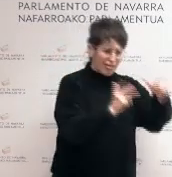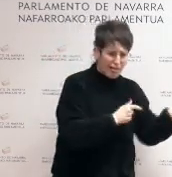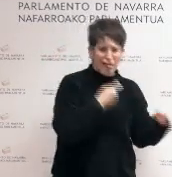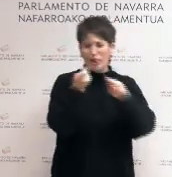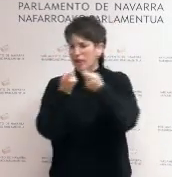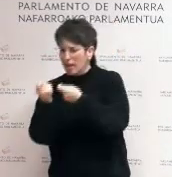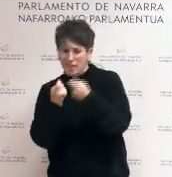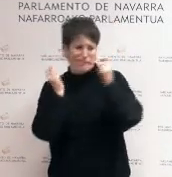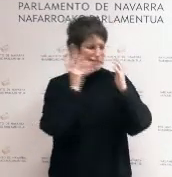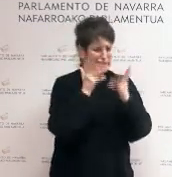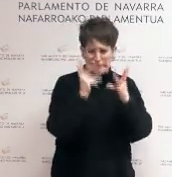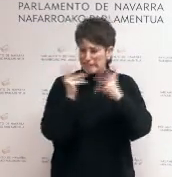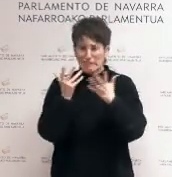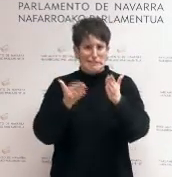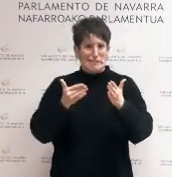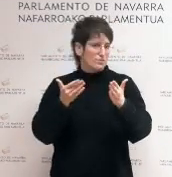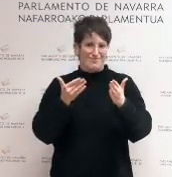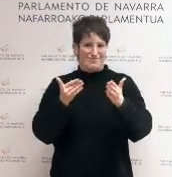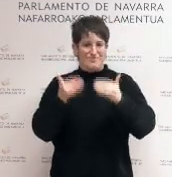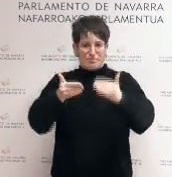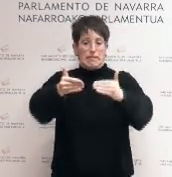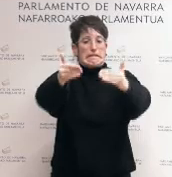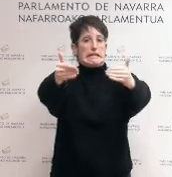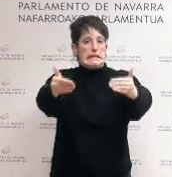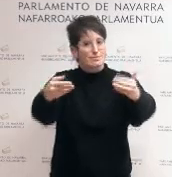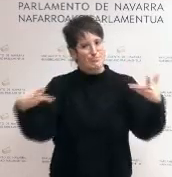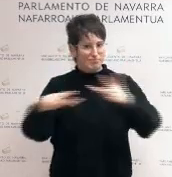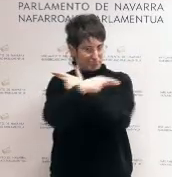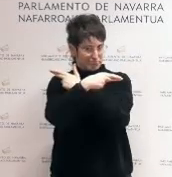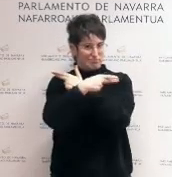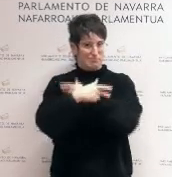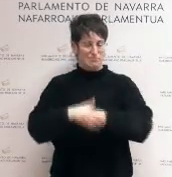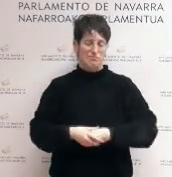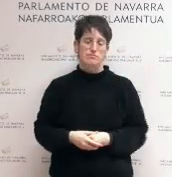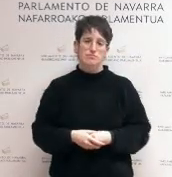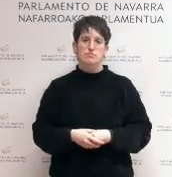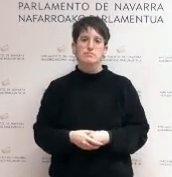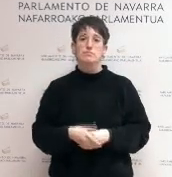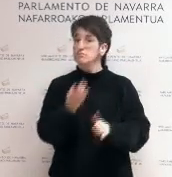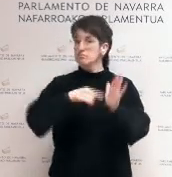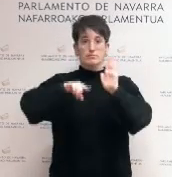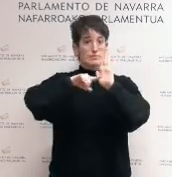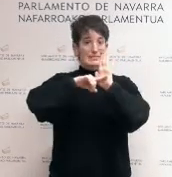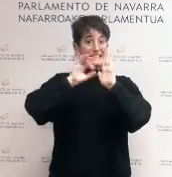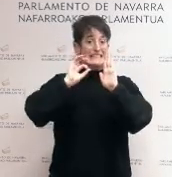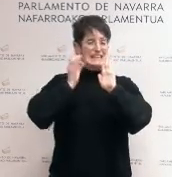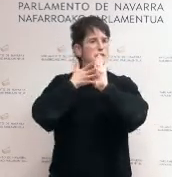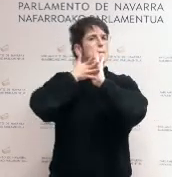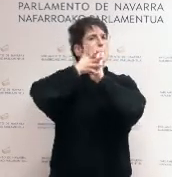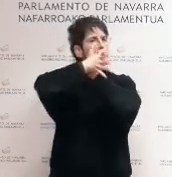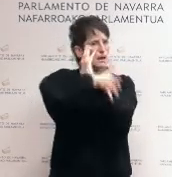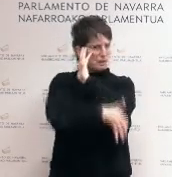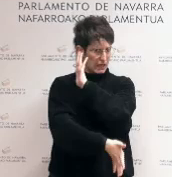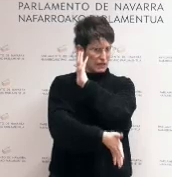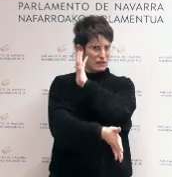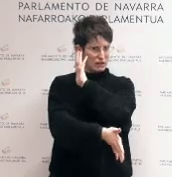negocie, se retrase, en definitiva. Y al incorporarse de manera permanente, con los